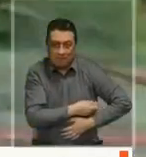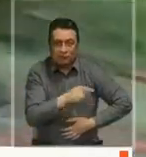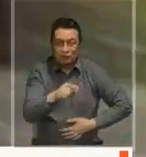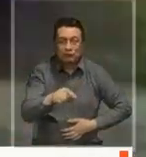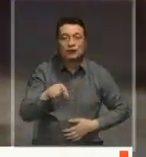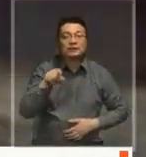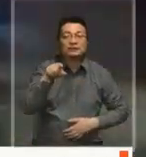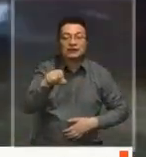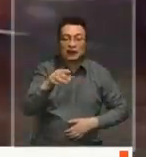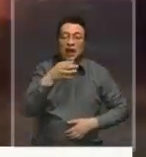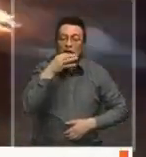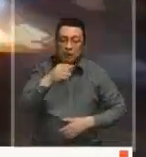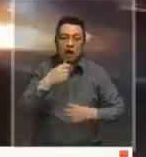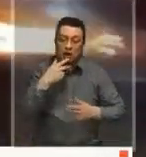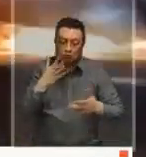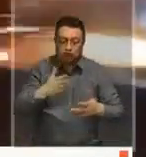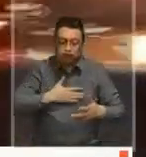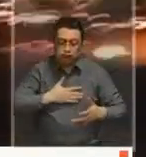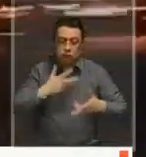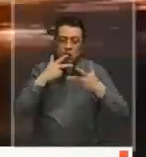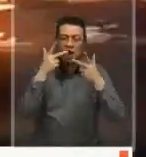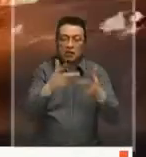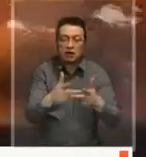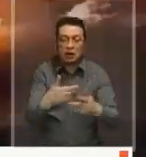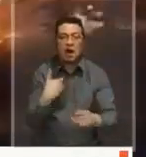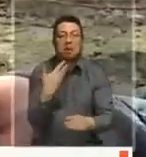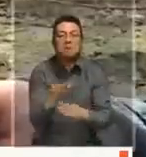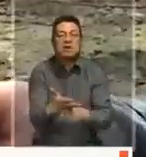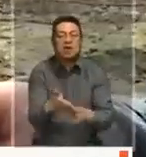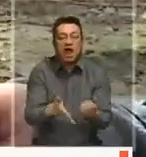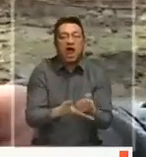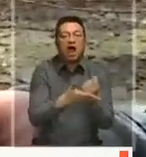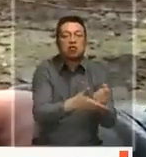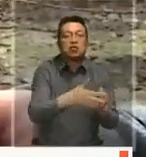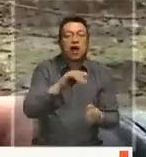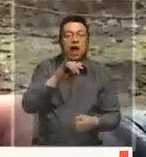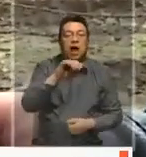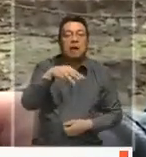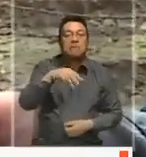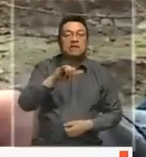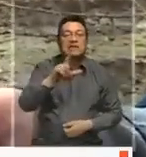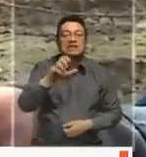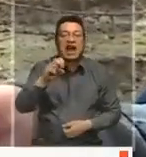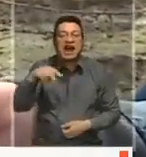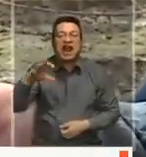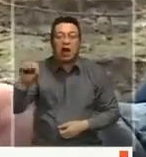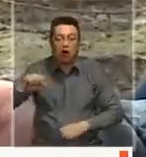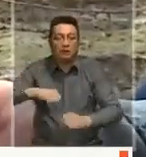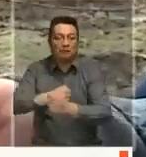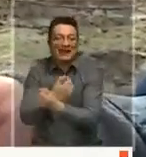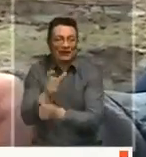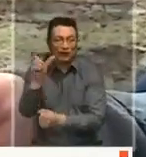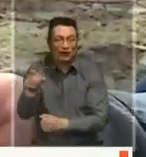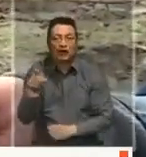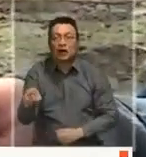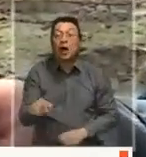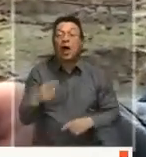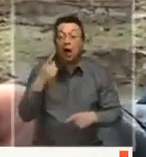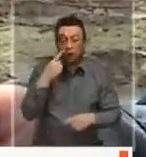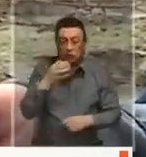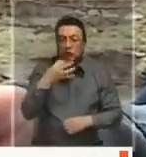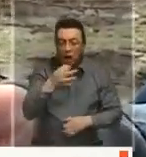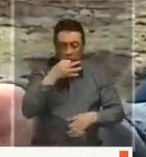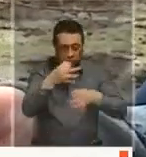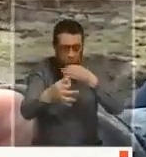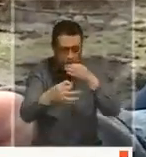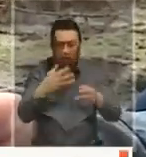y exigieron beneficios para Joaquín Millanao. Terrible, porque hace mucho rato que están diciendo que esto lo